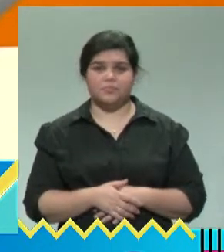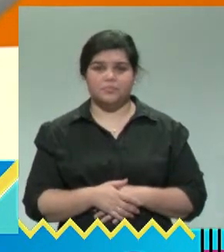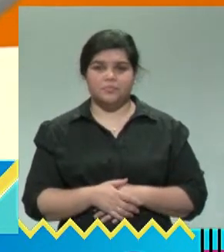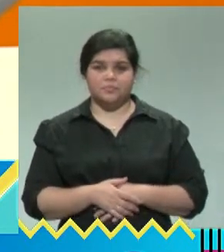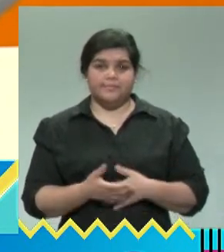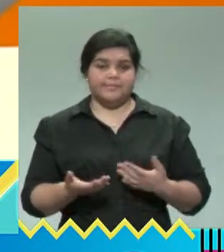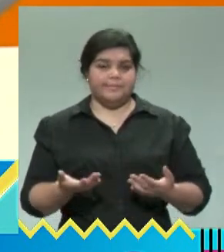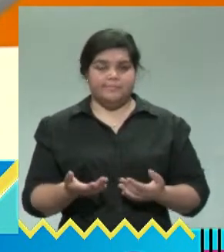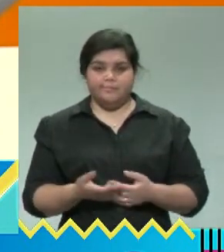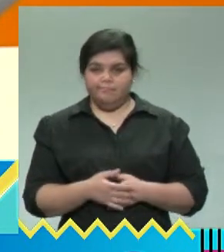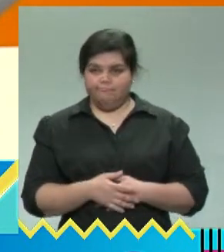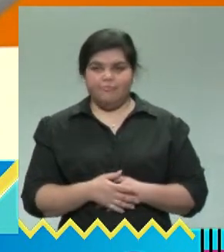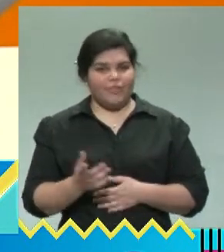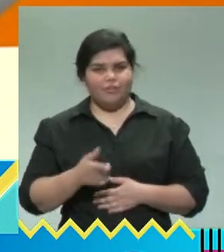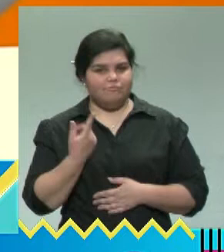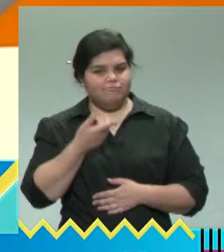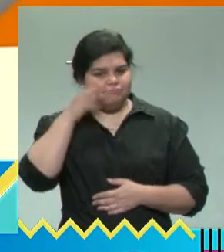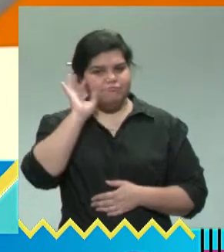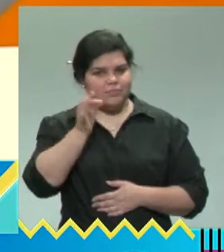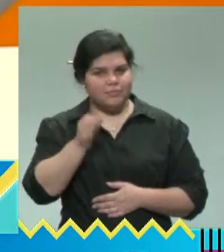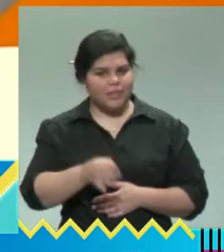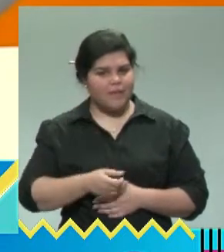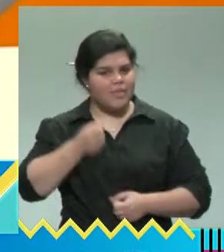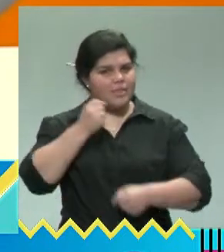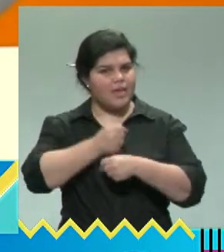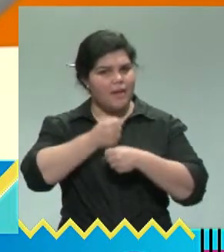Así que bueno, yo creo que nos merecemos una ejecución